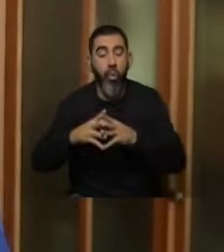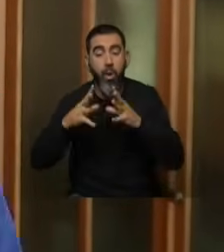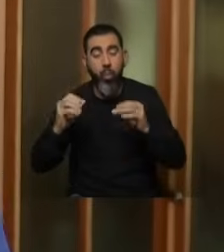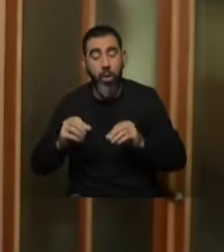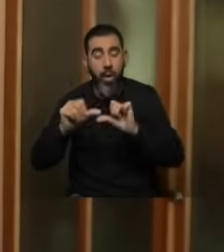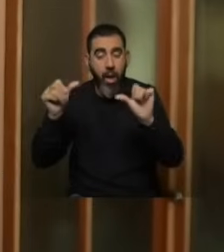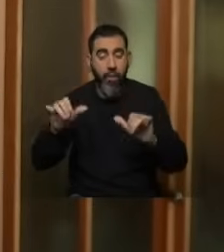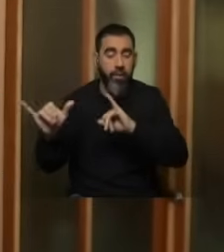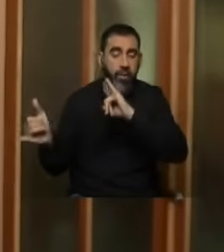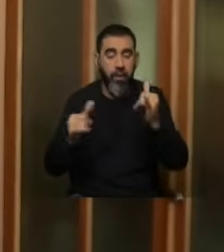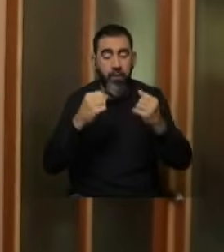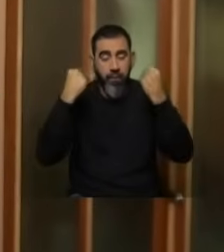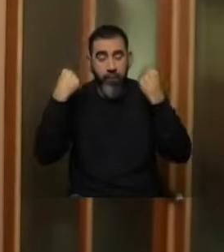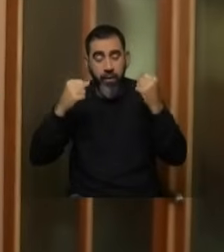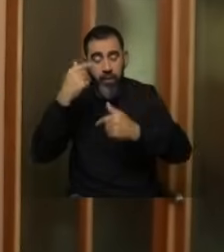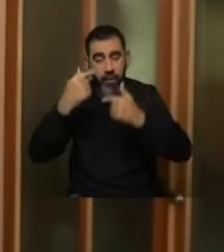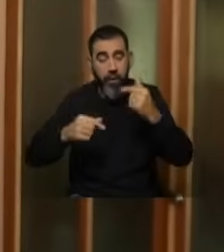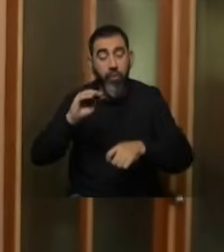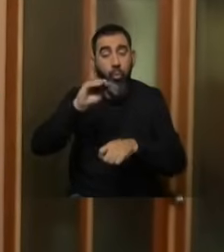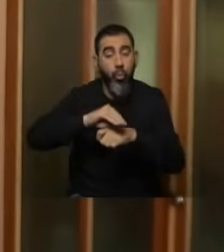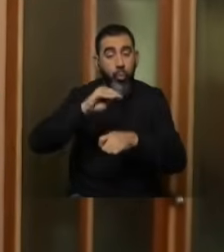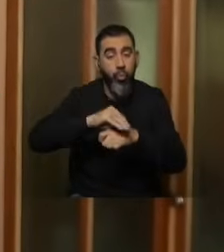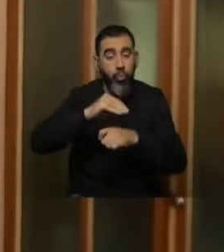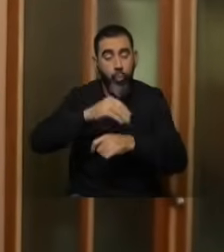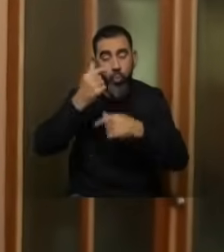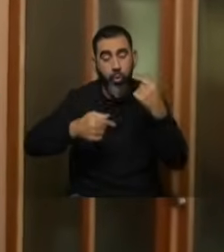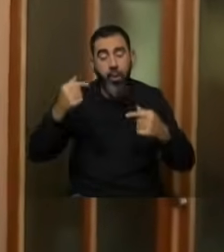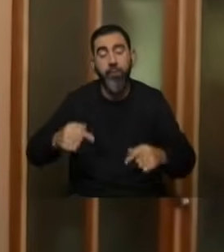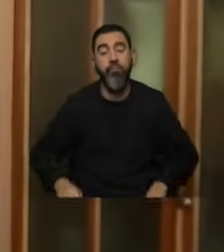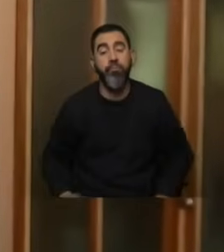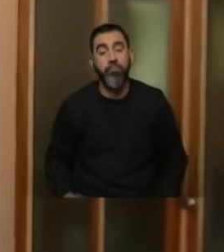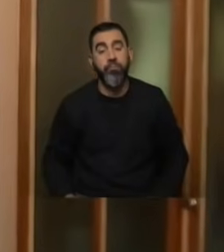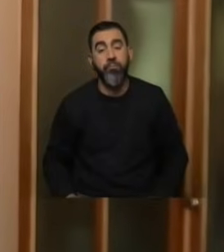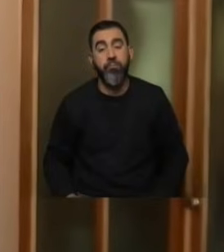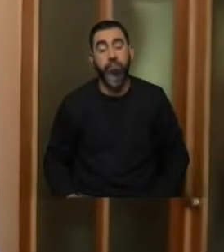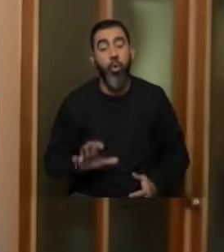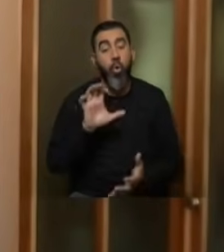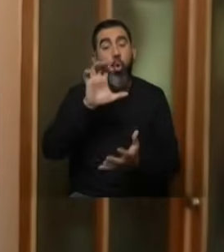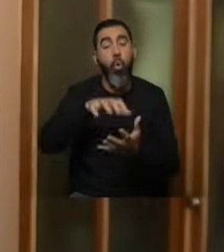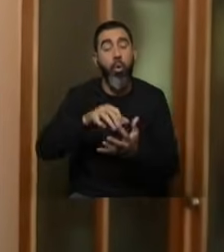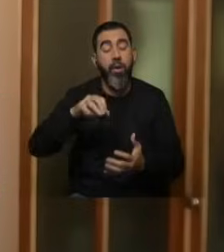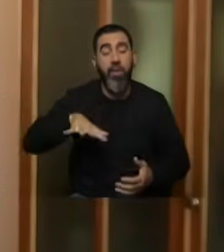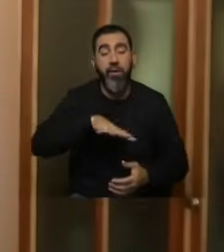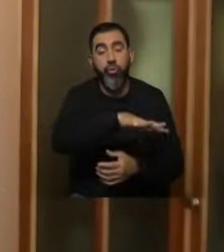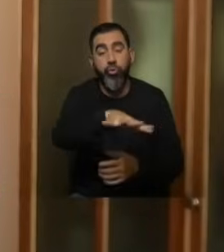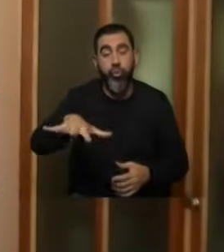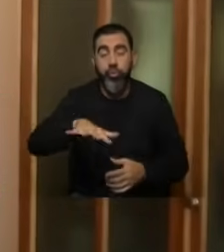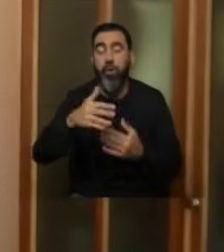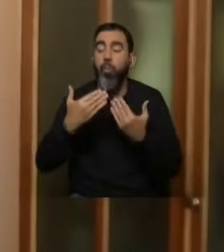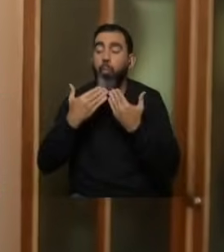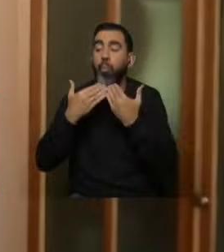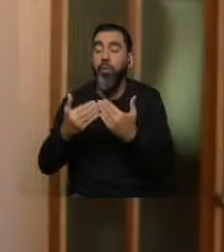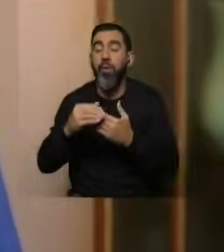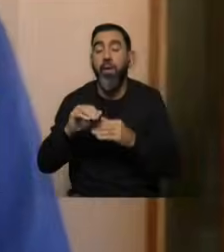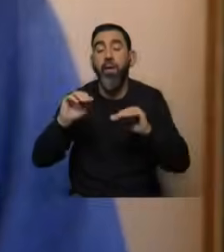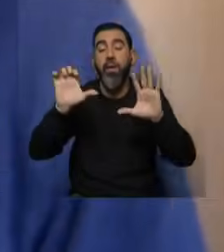recreativas o deportivas culturales digamos para la gente son verdaderos centros cívicos verdad Muchísimas gracias Andrés